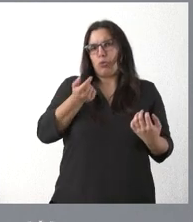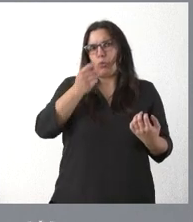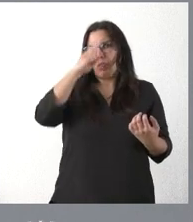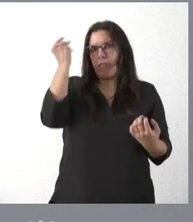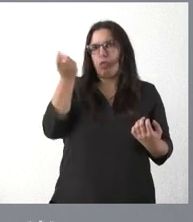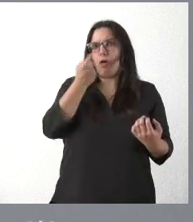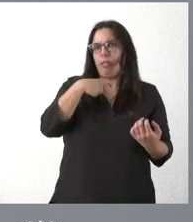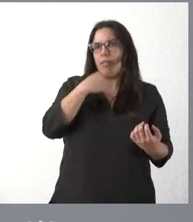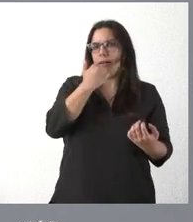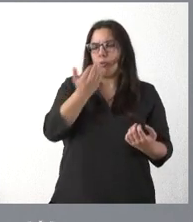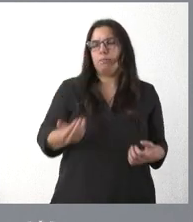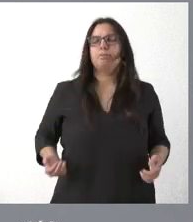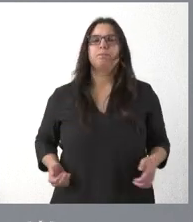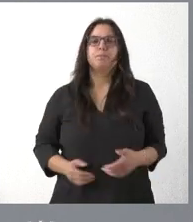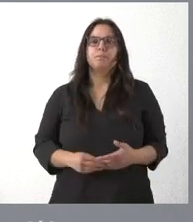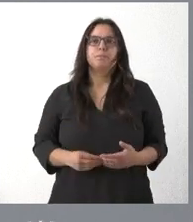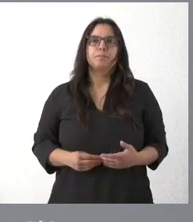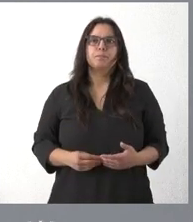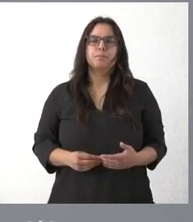cuestión adicional